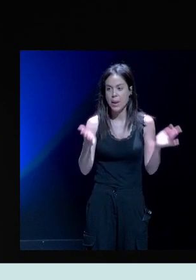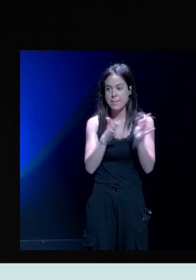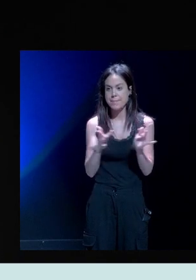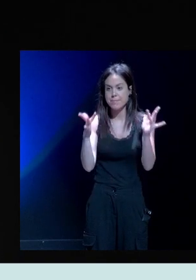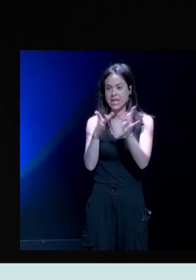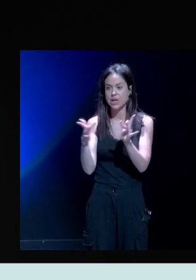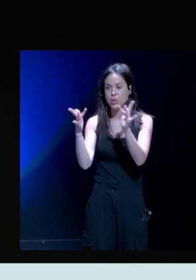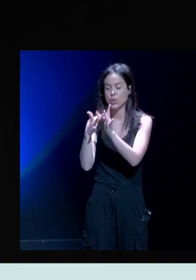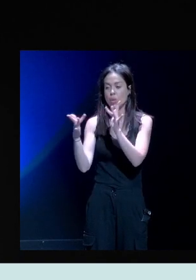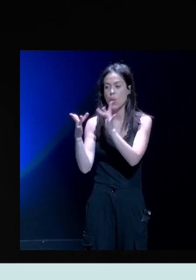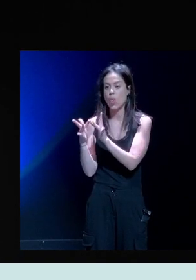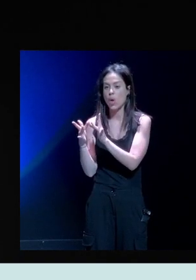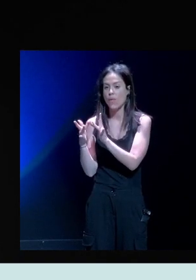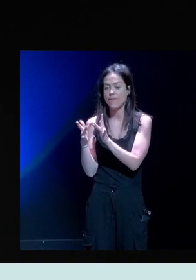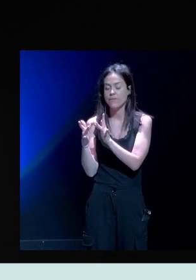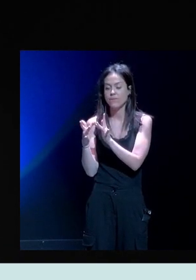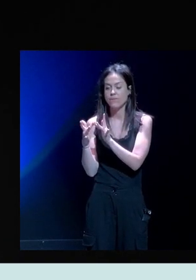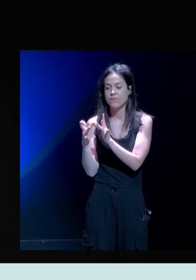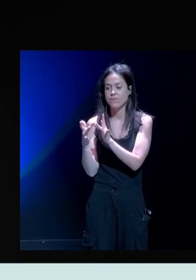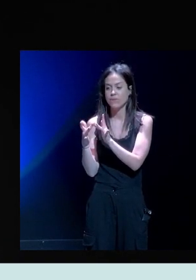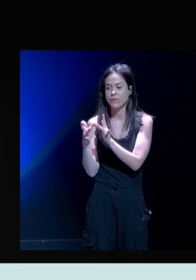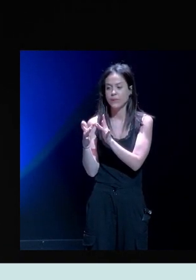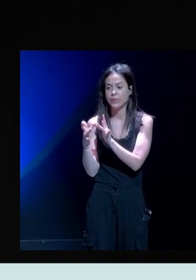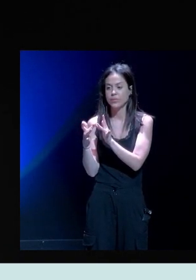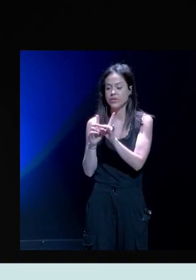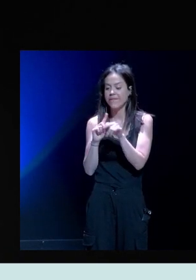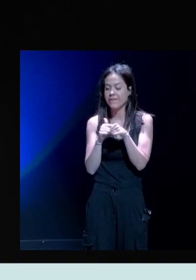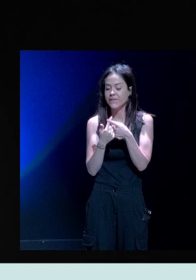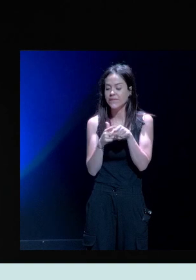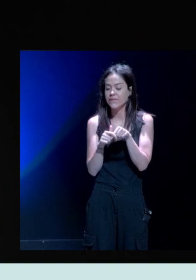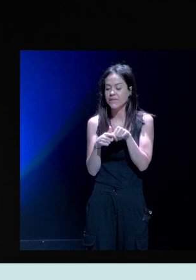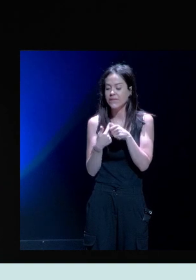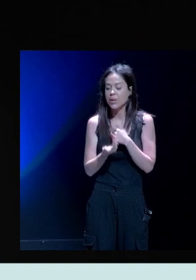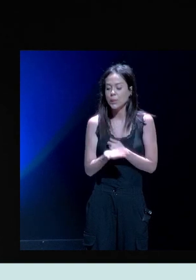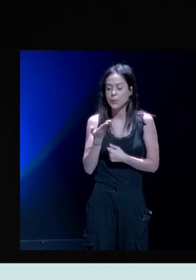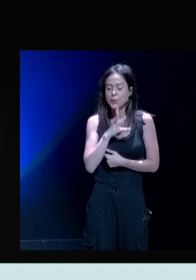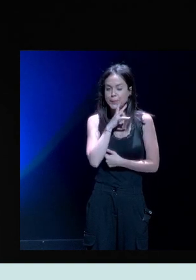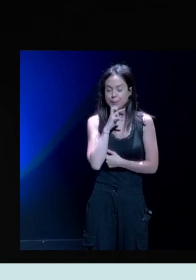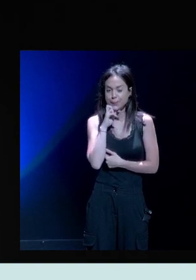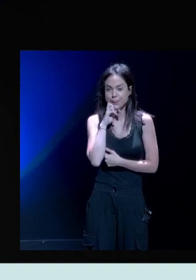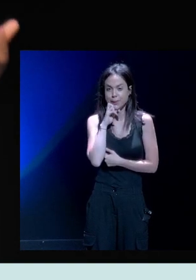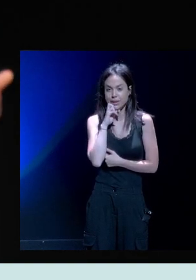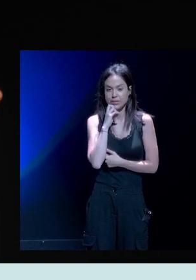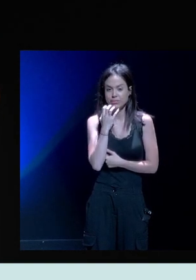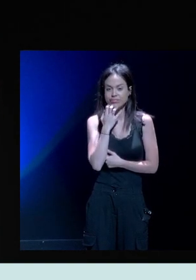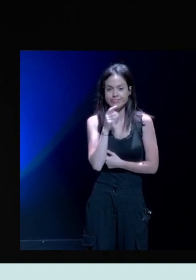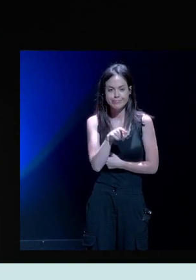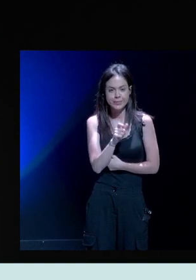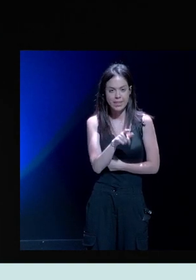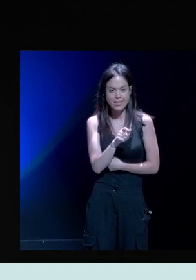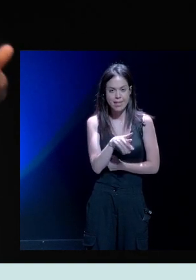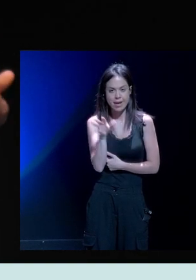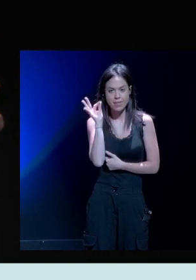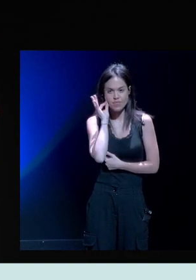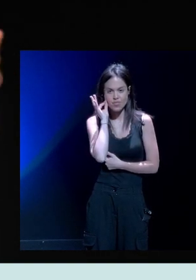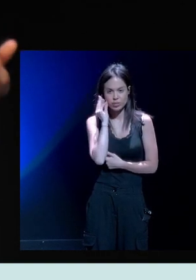filiación tan importante, son además los países en los que se cuenta sobre todo con las mujeres para